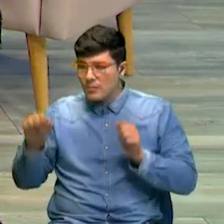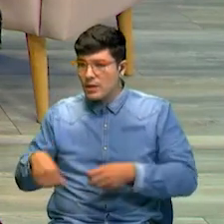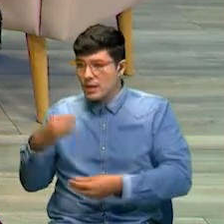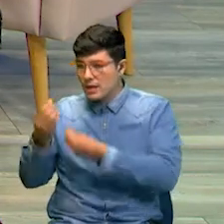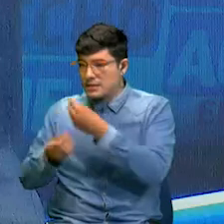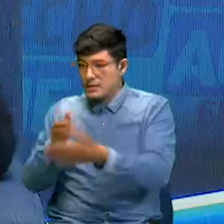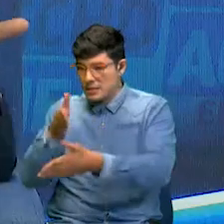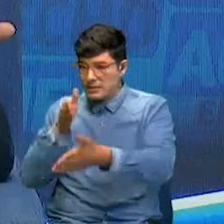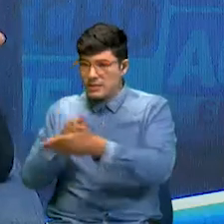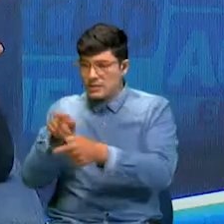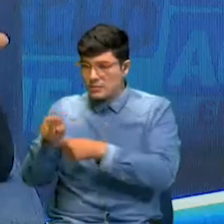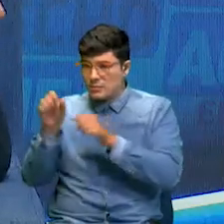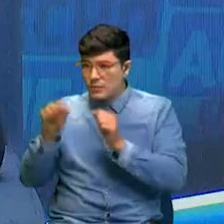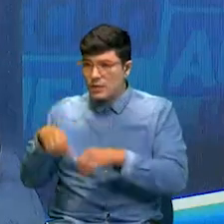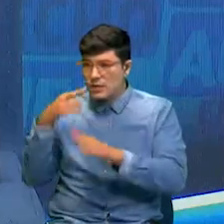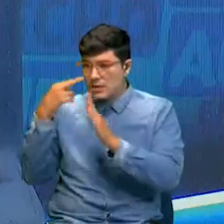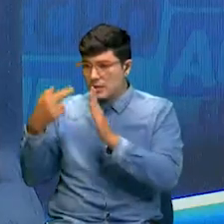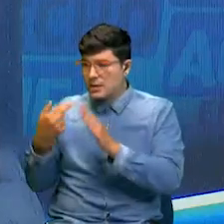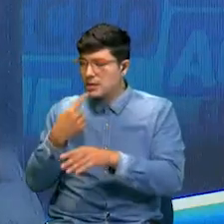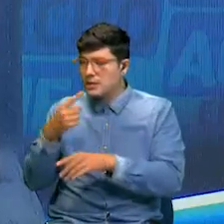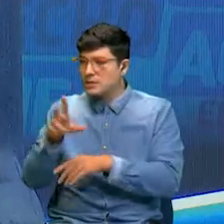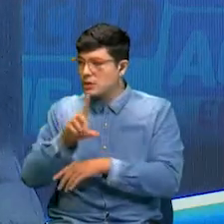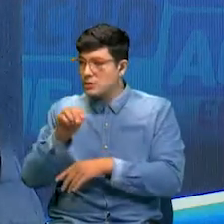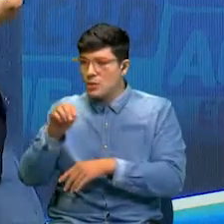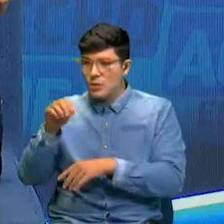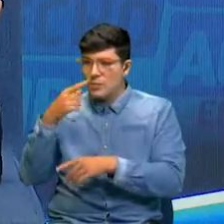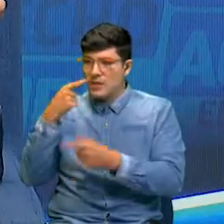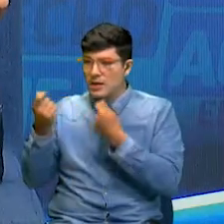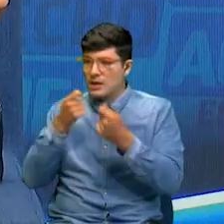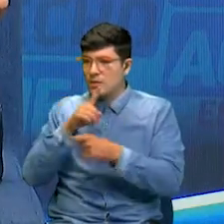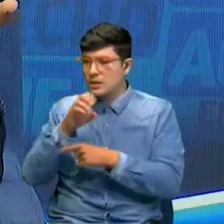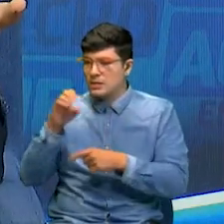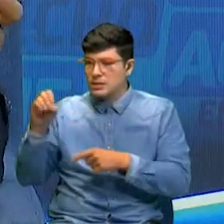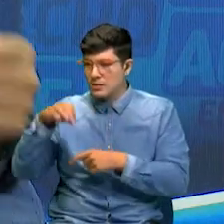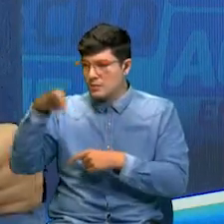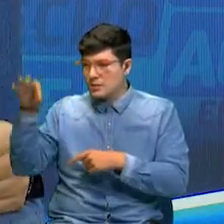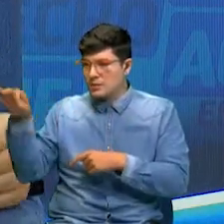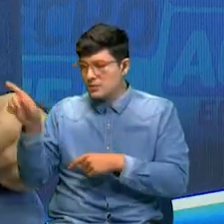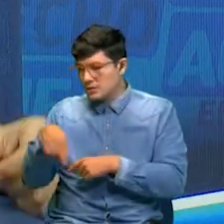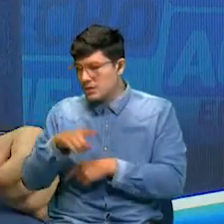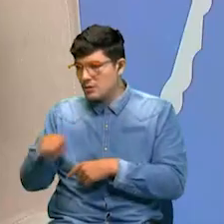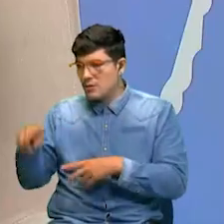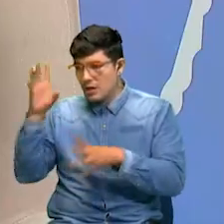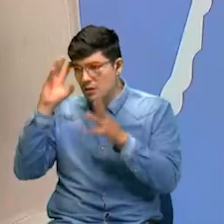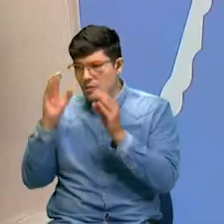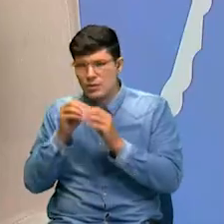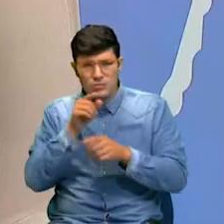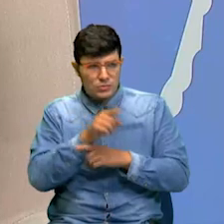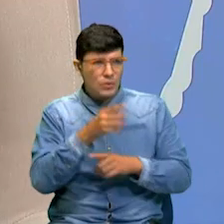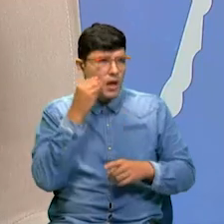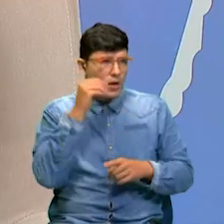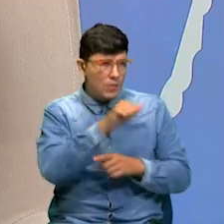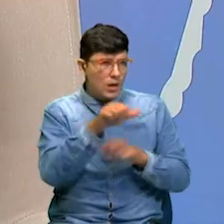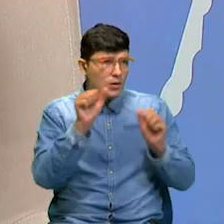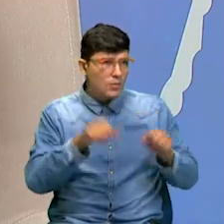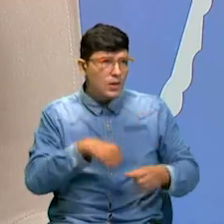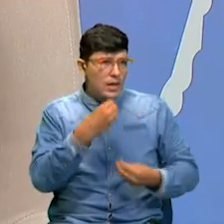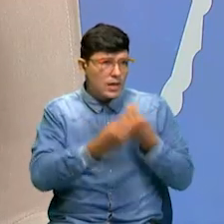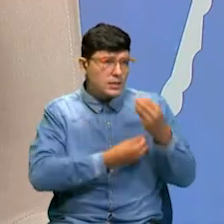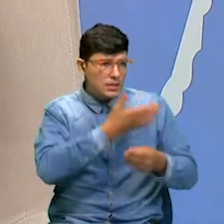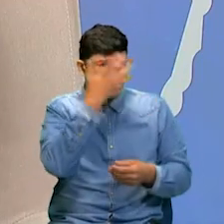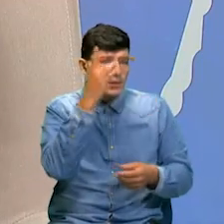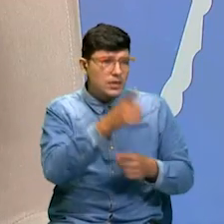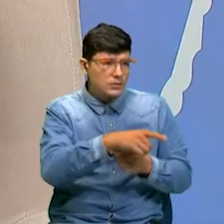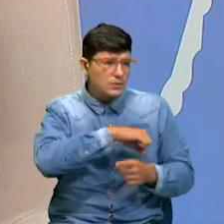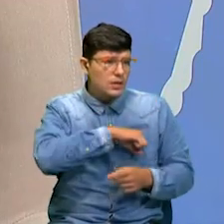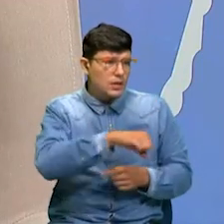demanda para regular este tema de no la manutención del 100%, sino que se llegue a un acuerdo pues de cómo sí, se va a encargar. Ella lo podría colocar porque está en derecho, porque los